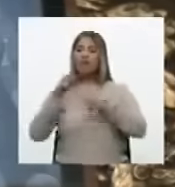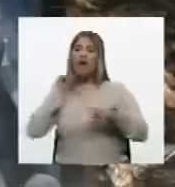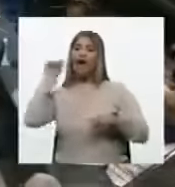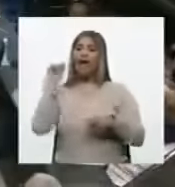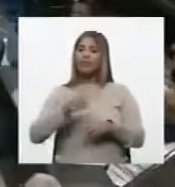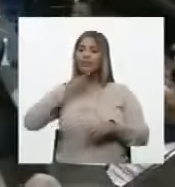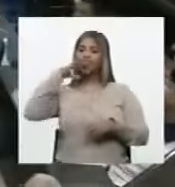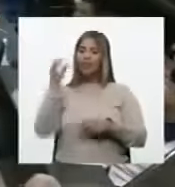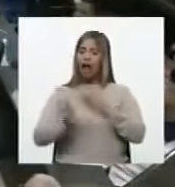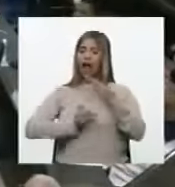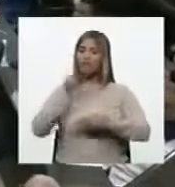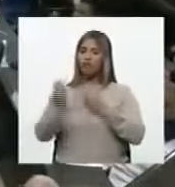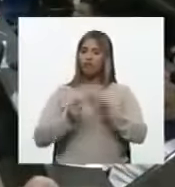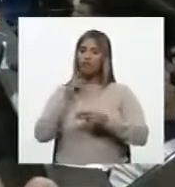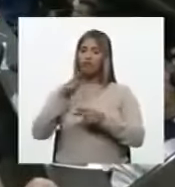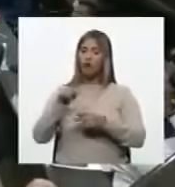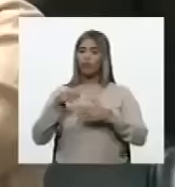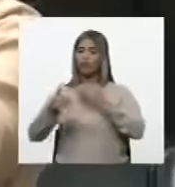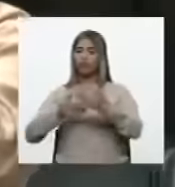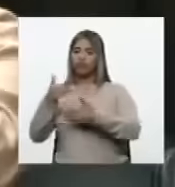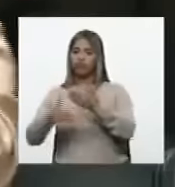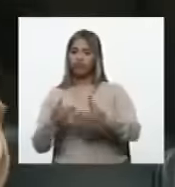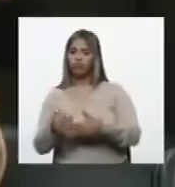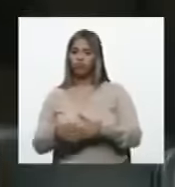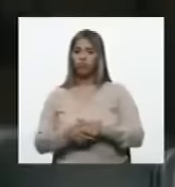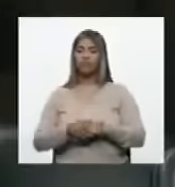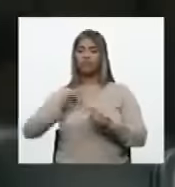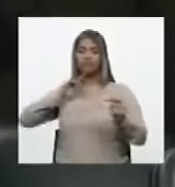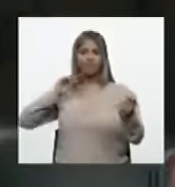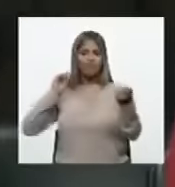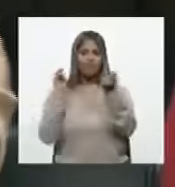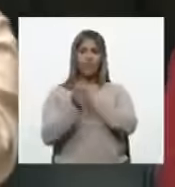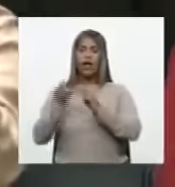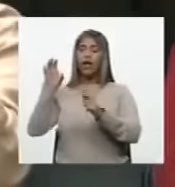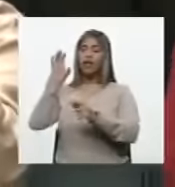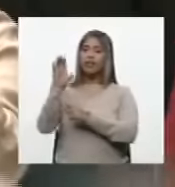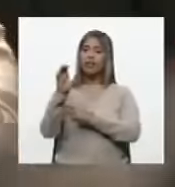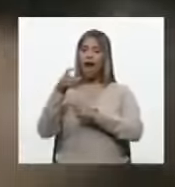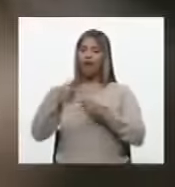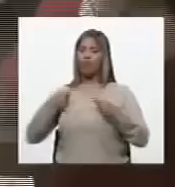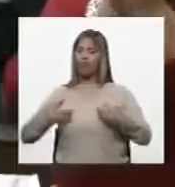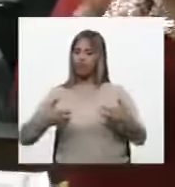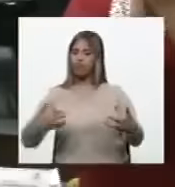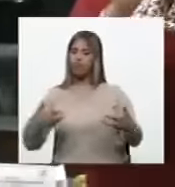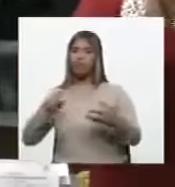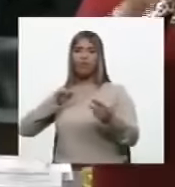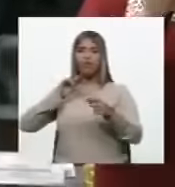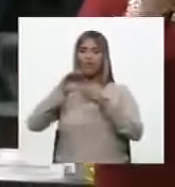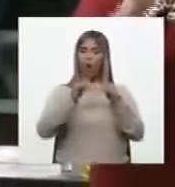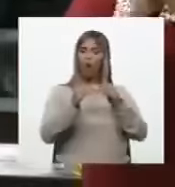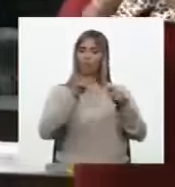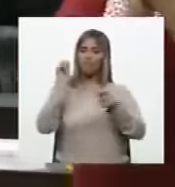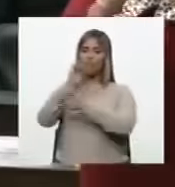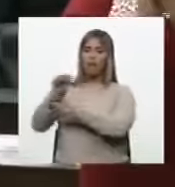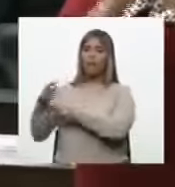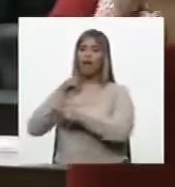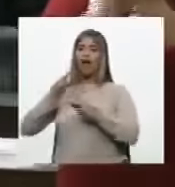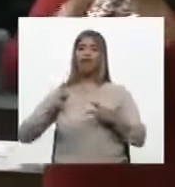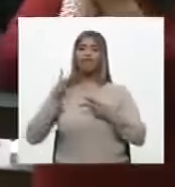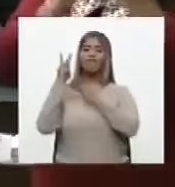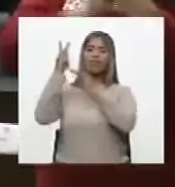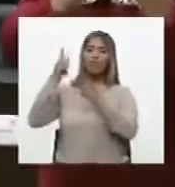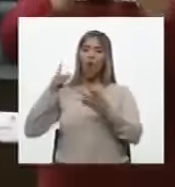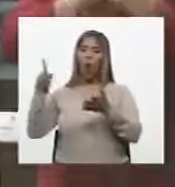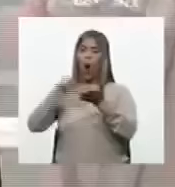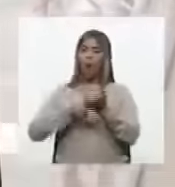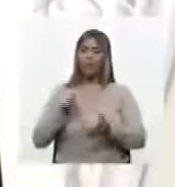esta revolución dentro de la revolución. Transformaremos el Estado burgués y garantizaremos la victoria